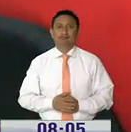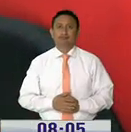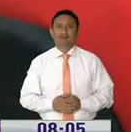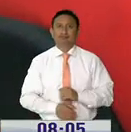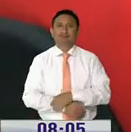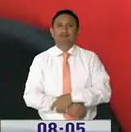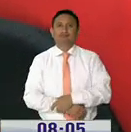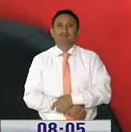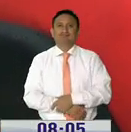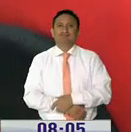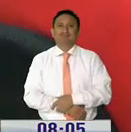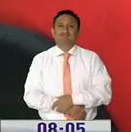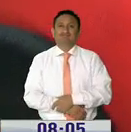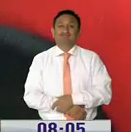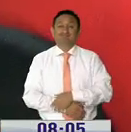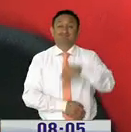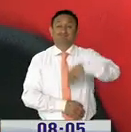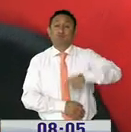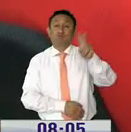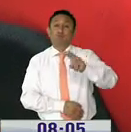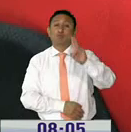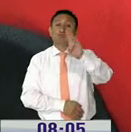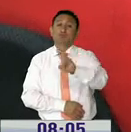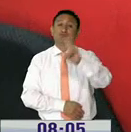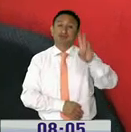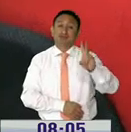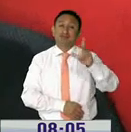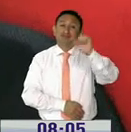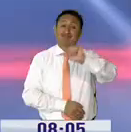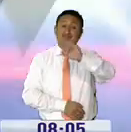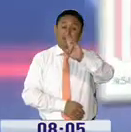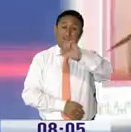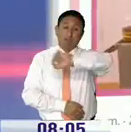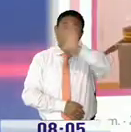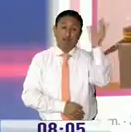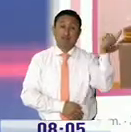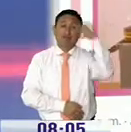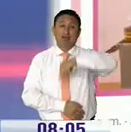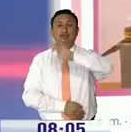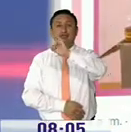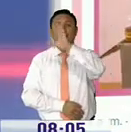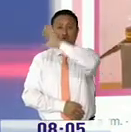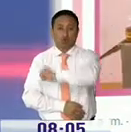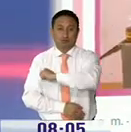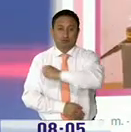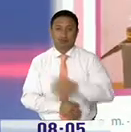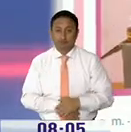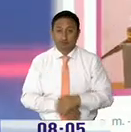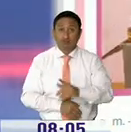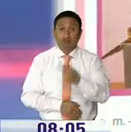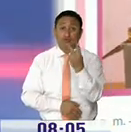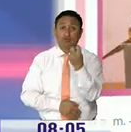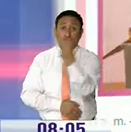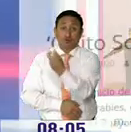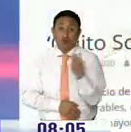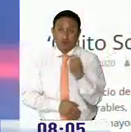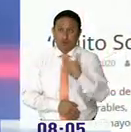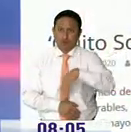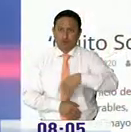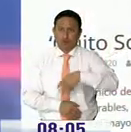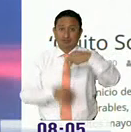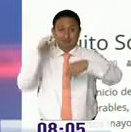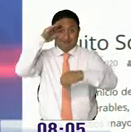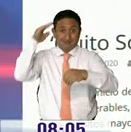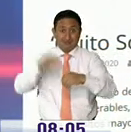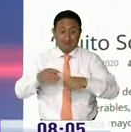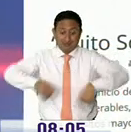La cita es este viernes 27 de marzo desde las 7 de la mañana hasta las 7 de la noche. 12 horas en las cuales se busca a